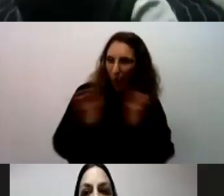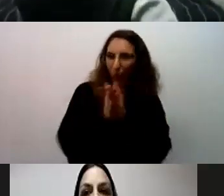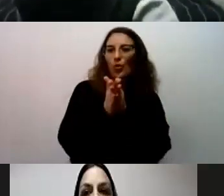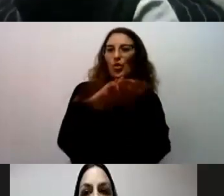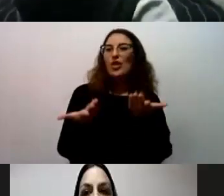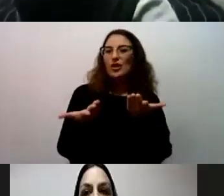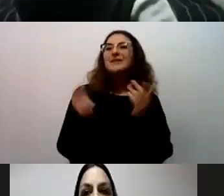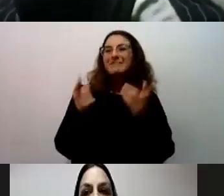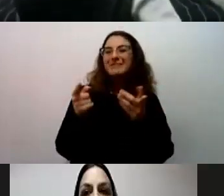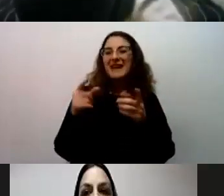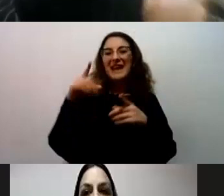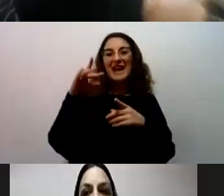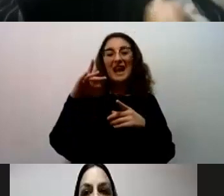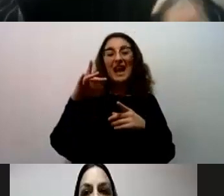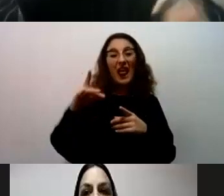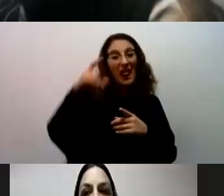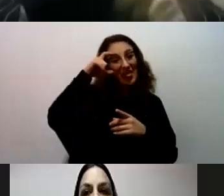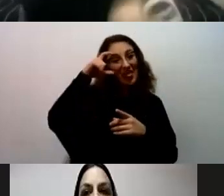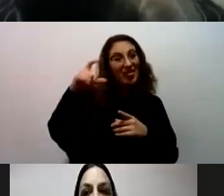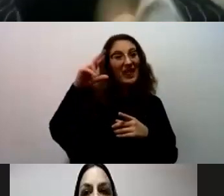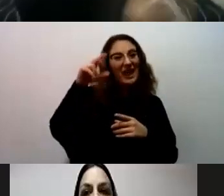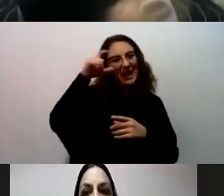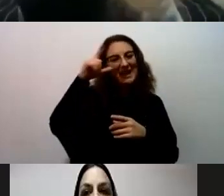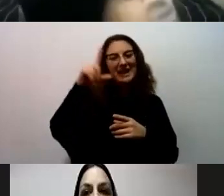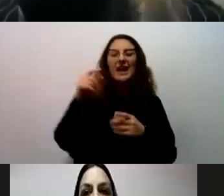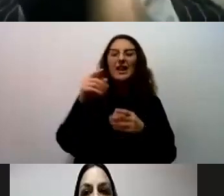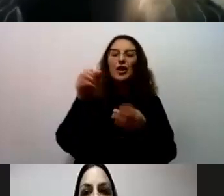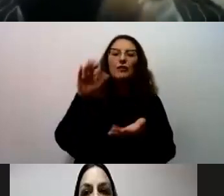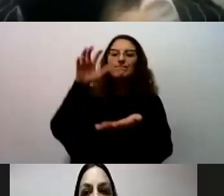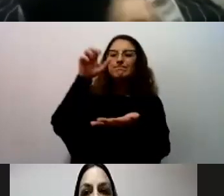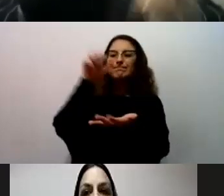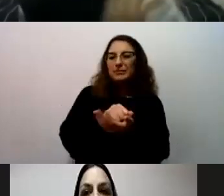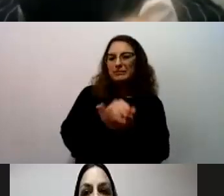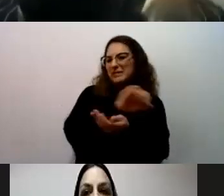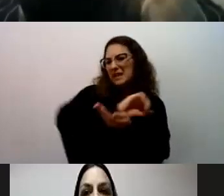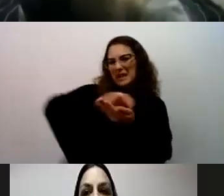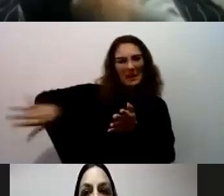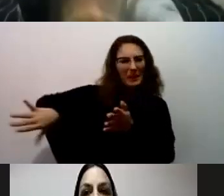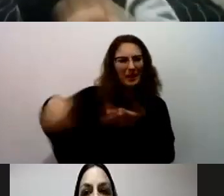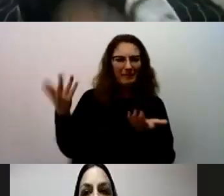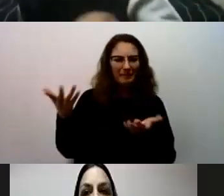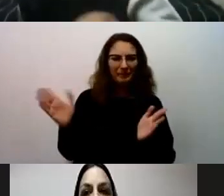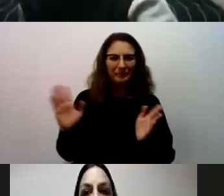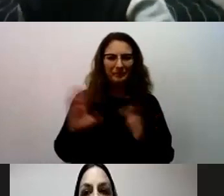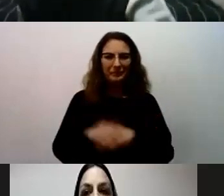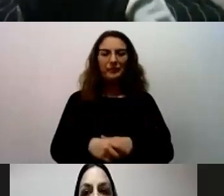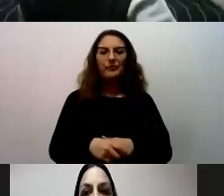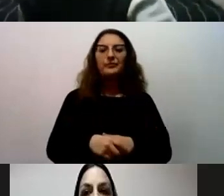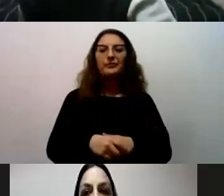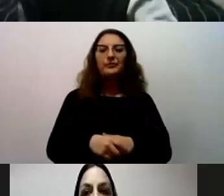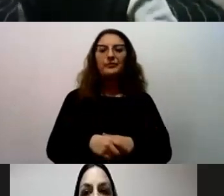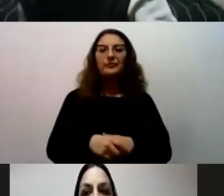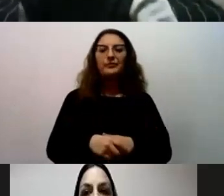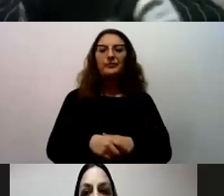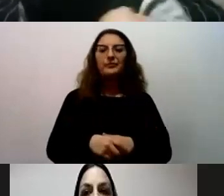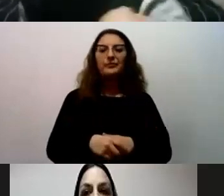y definitivamente el decreto 118-06, aún con un fallo de